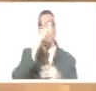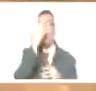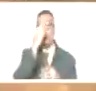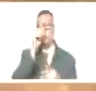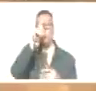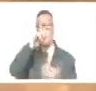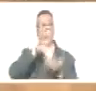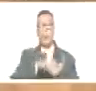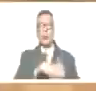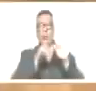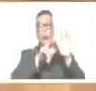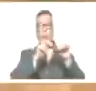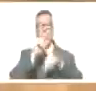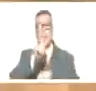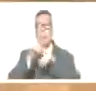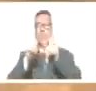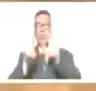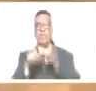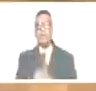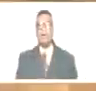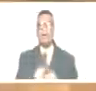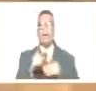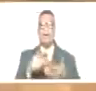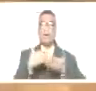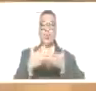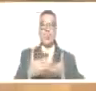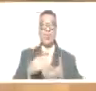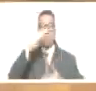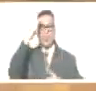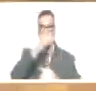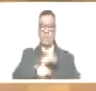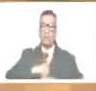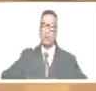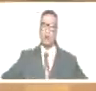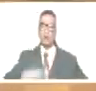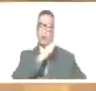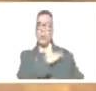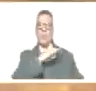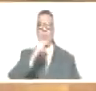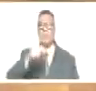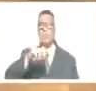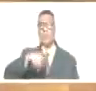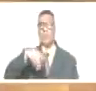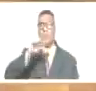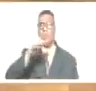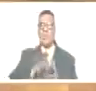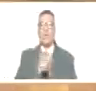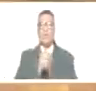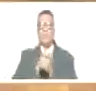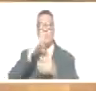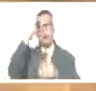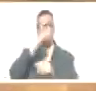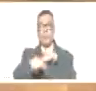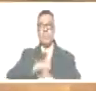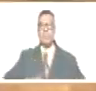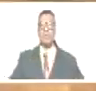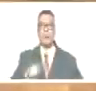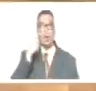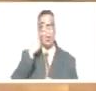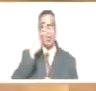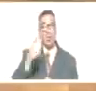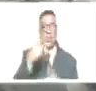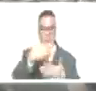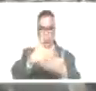1826. A su excelencia el general Francisco de Paula Santander. Mi querido general, he visto la carta de